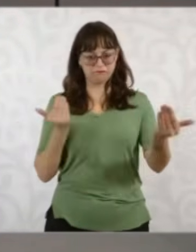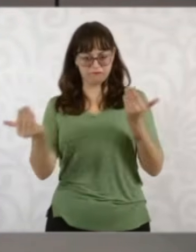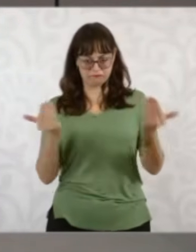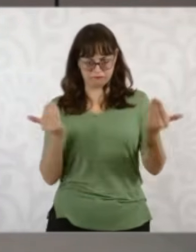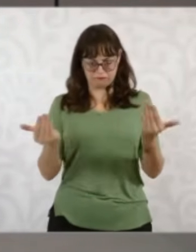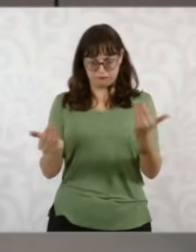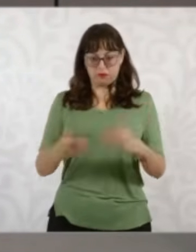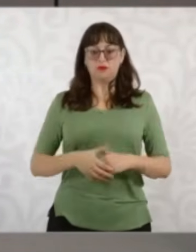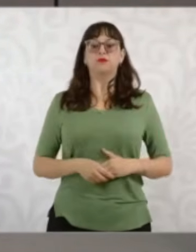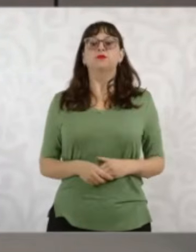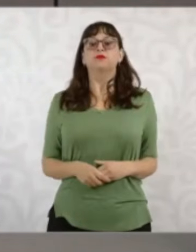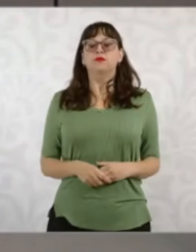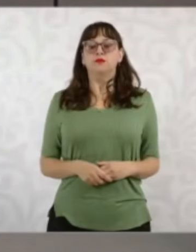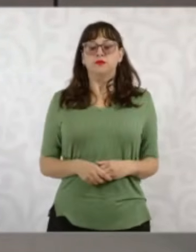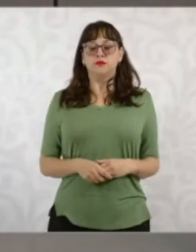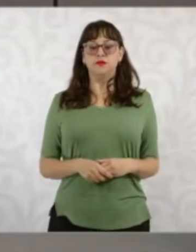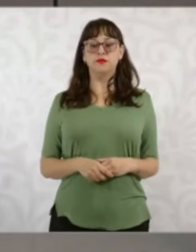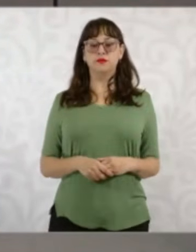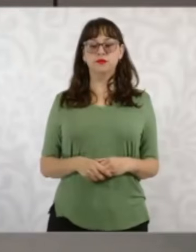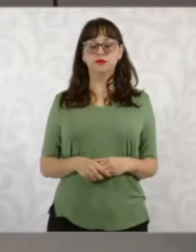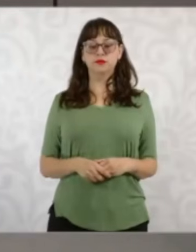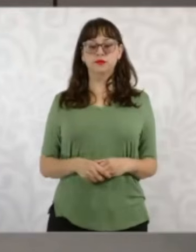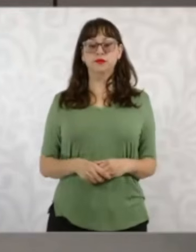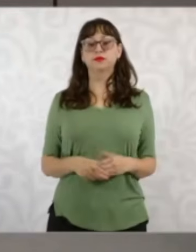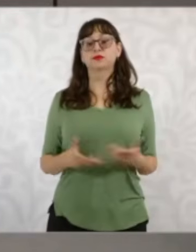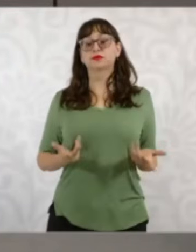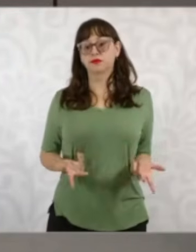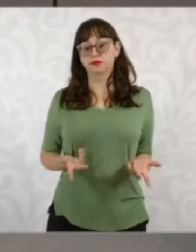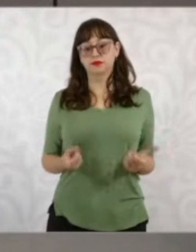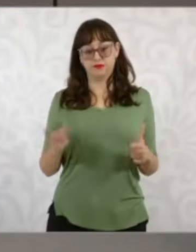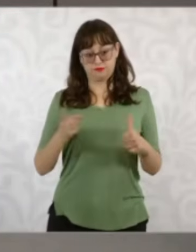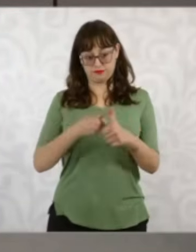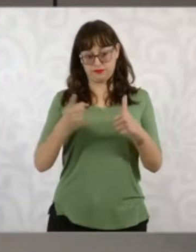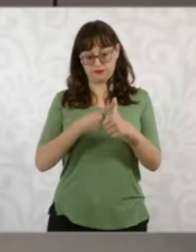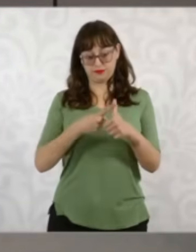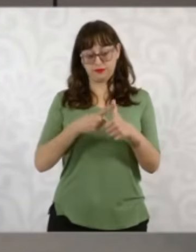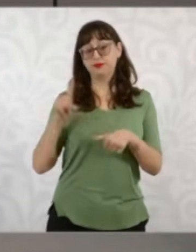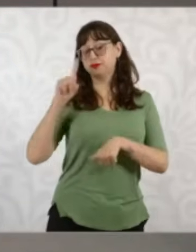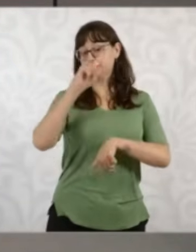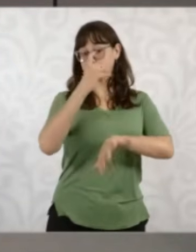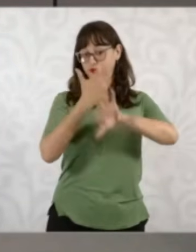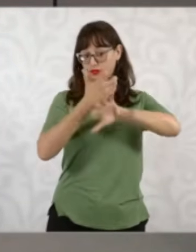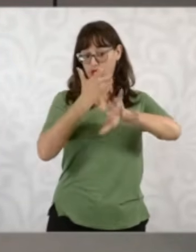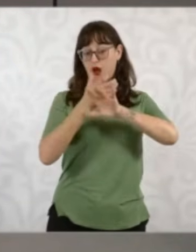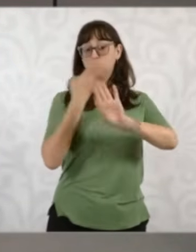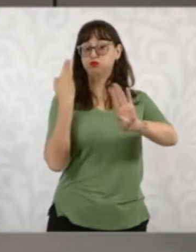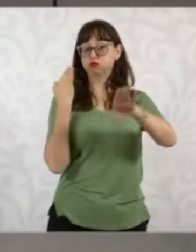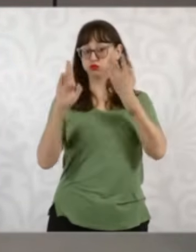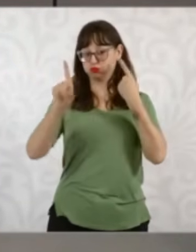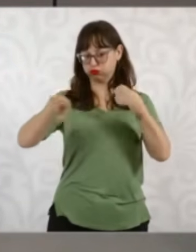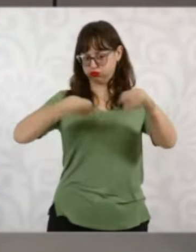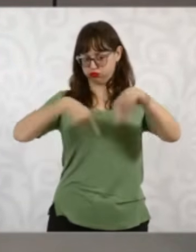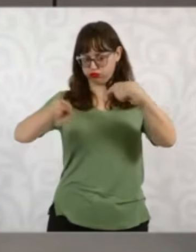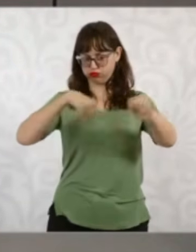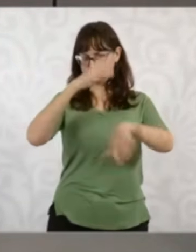Iniciamos con las falsas narrativas de la asistencia de la presidenta a la final del